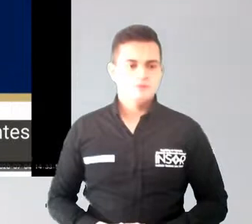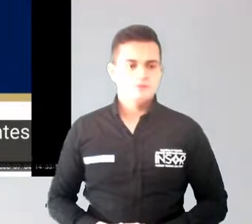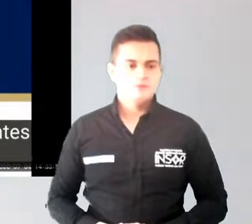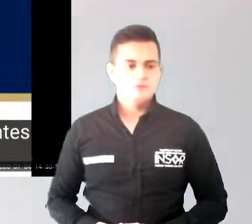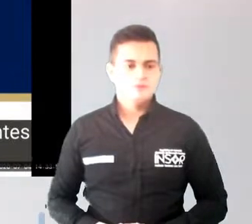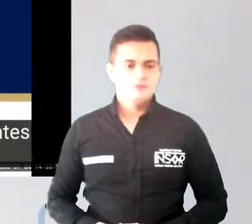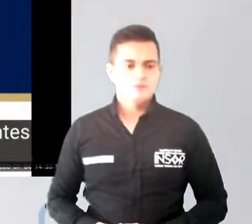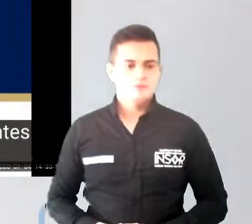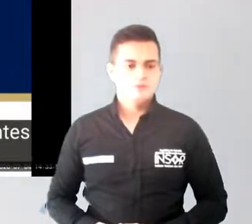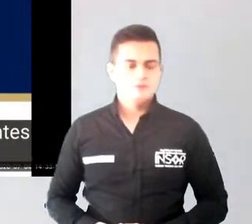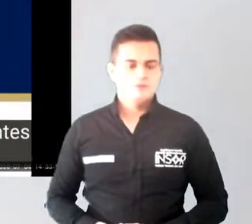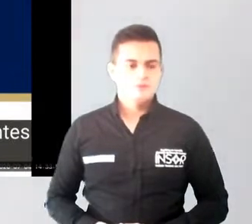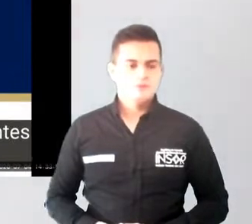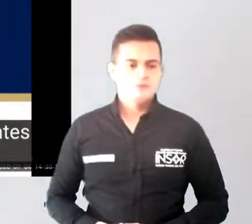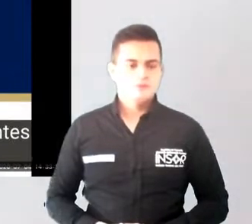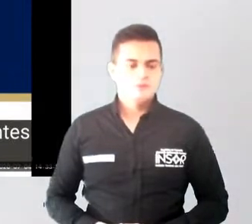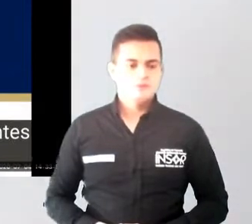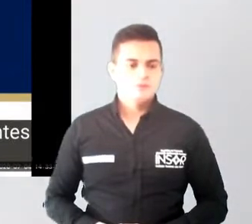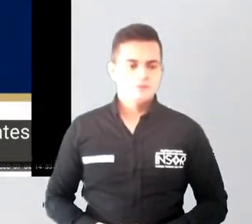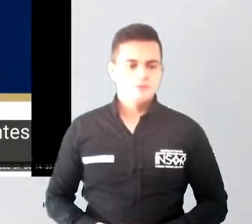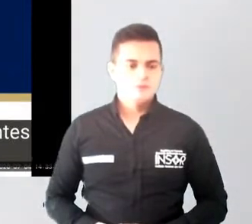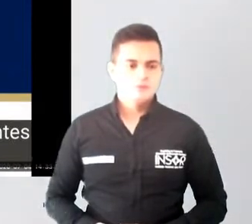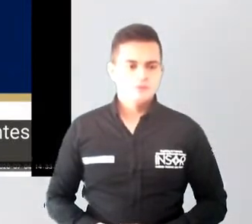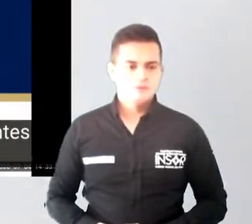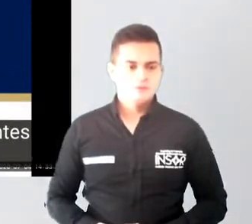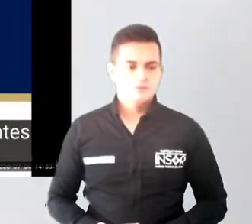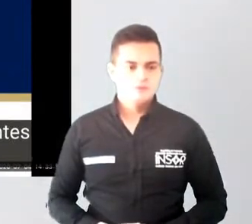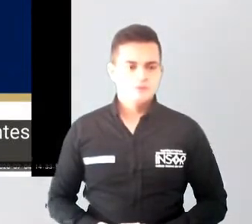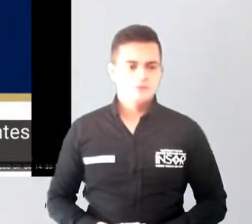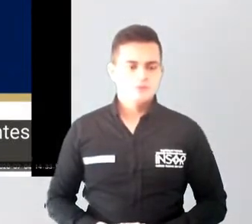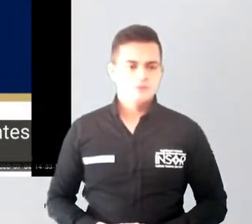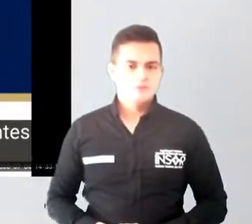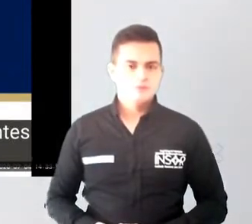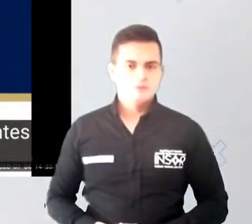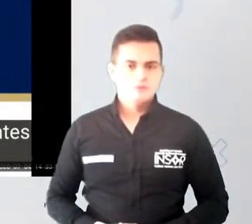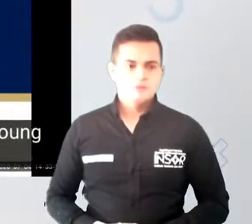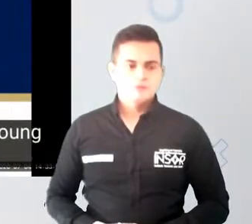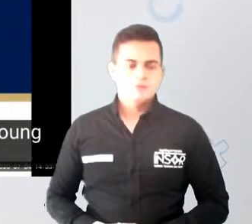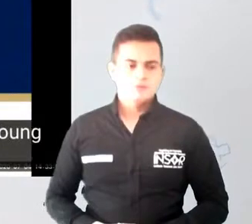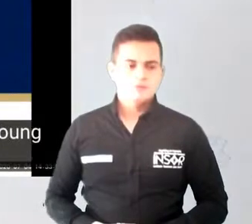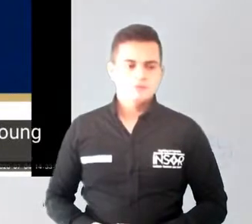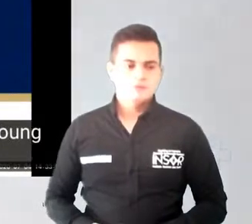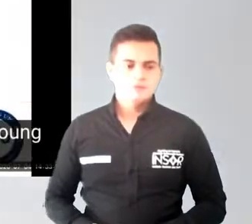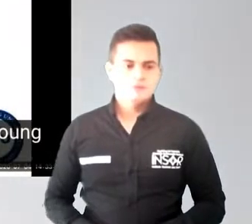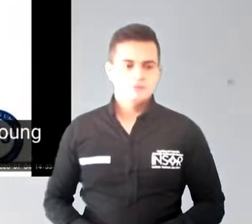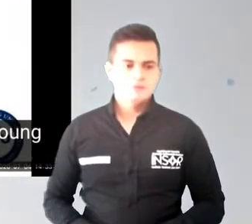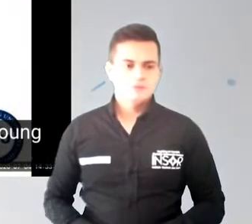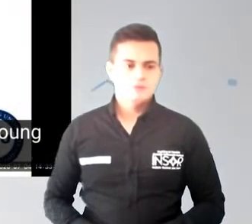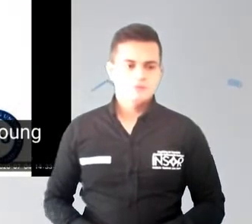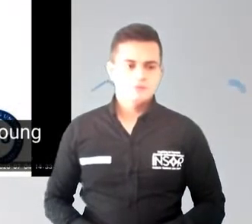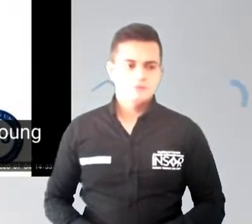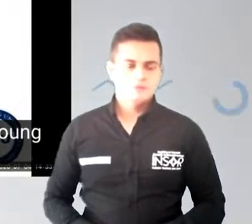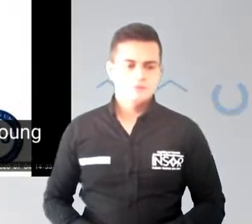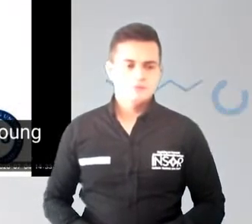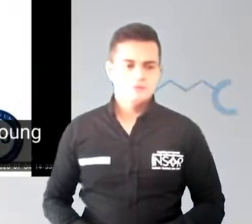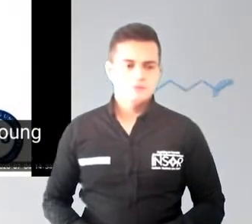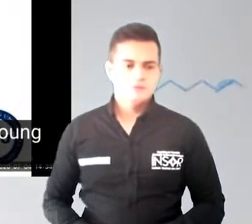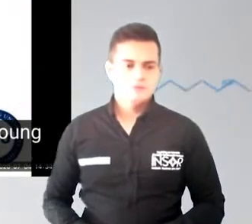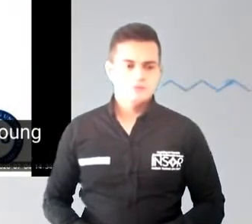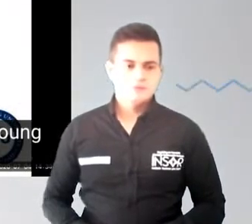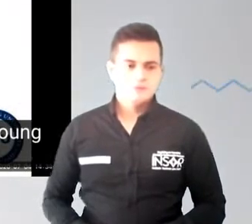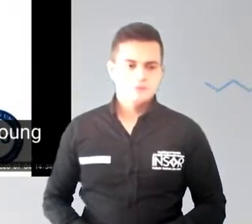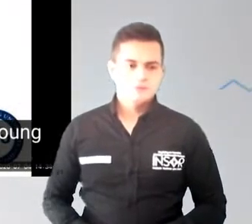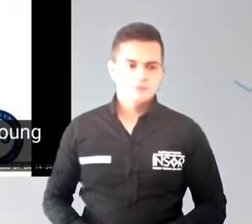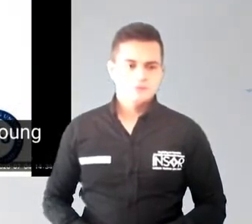when blended and online learning is so important for us. I want to start by just letting you get to know